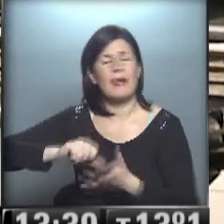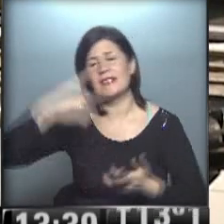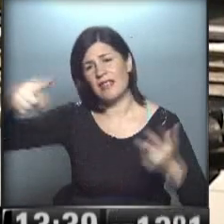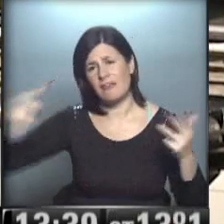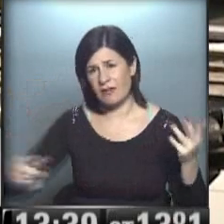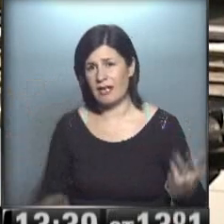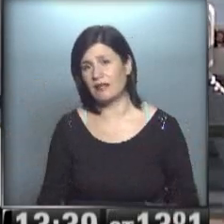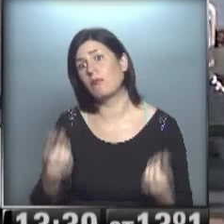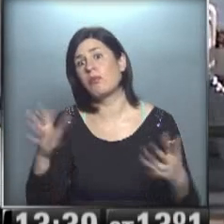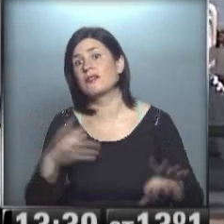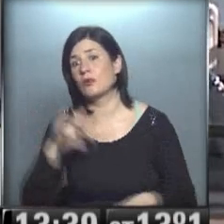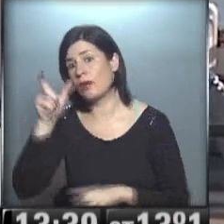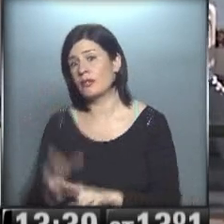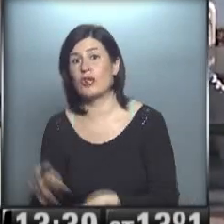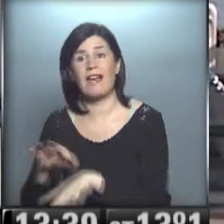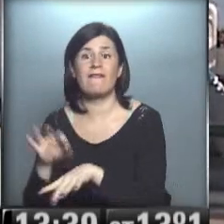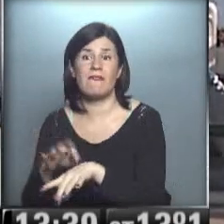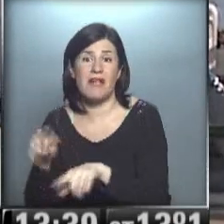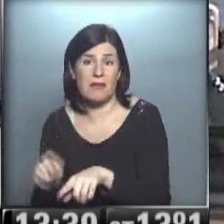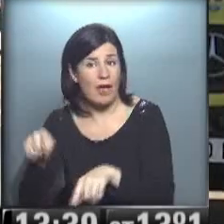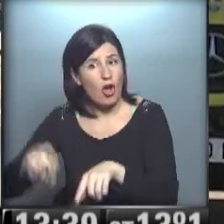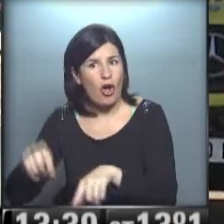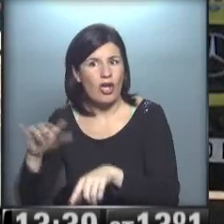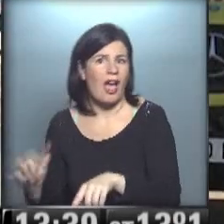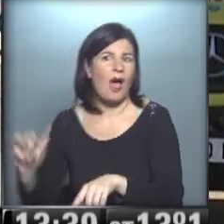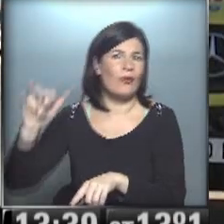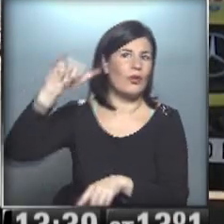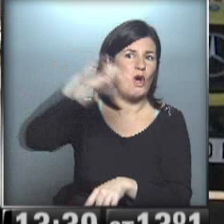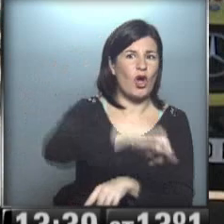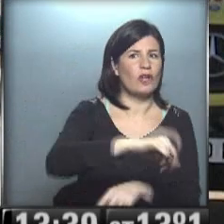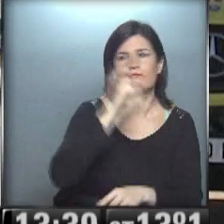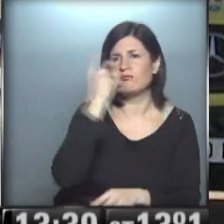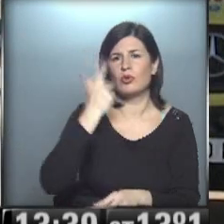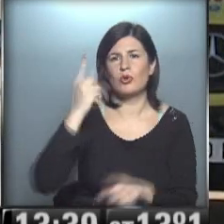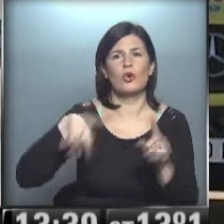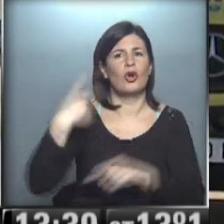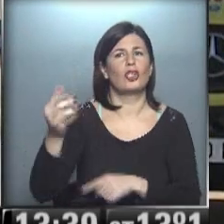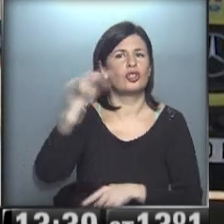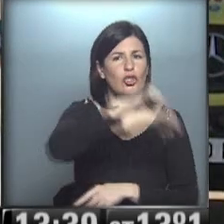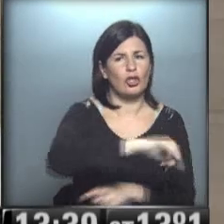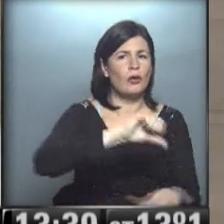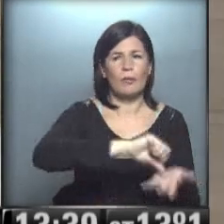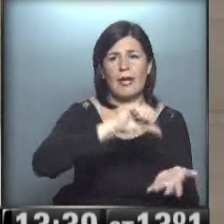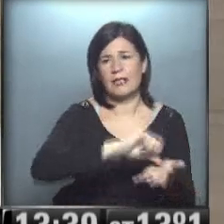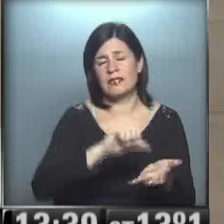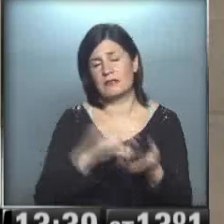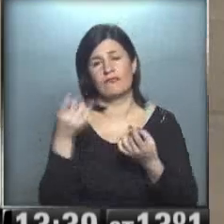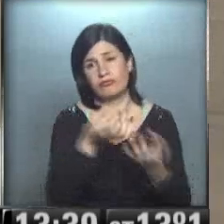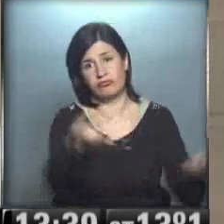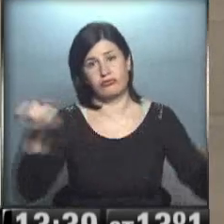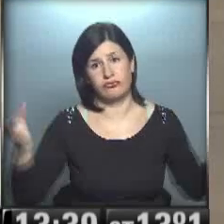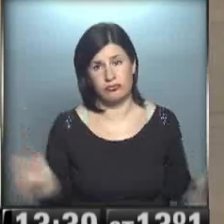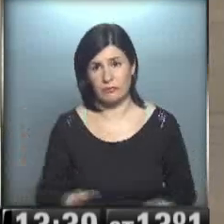posible que una persona enferma hoy en día en un avión llegue en pocas horas a cualquier lugar del mundo.